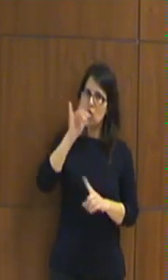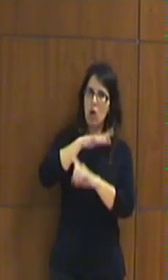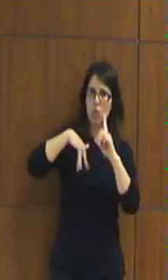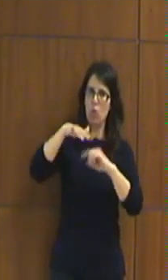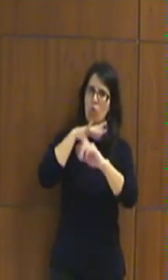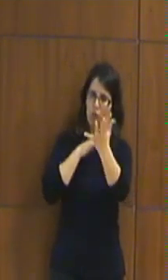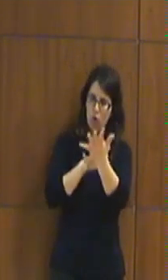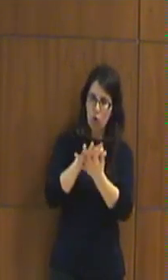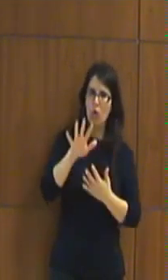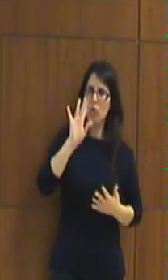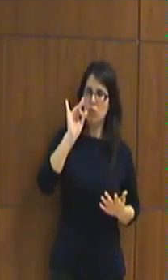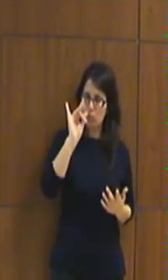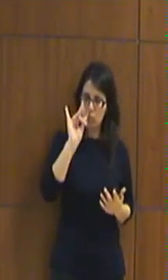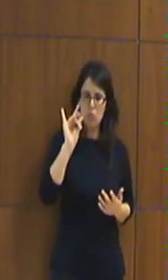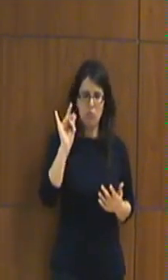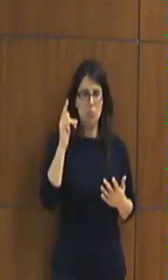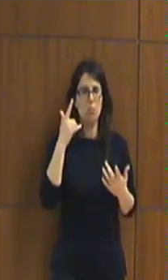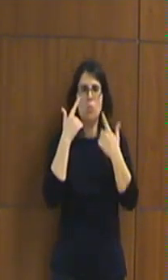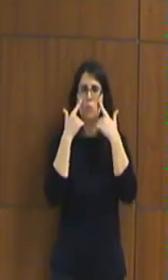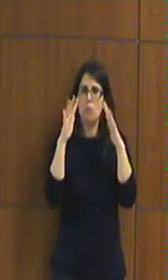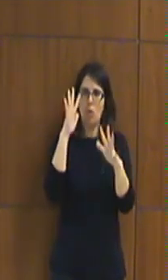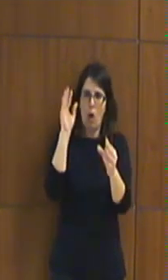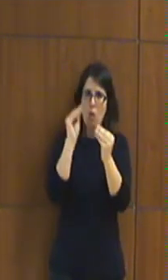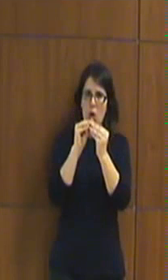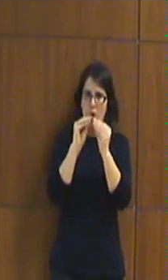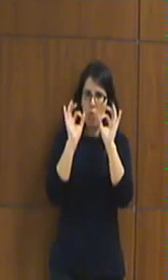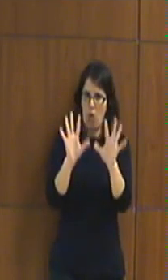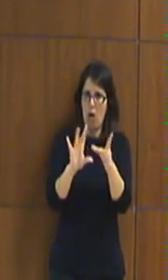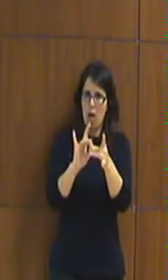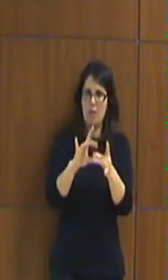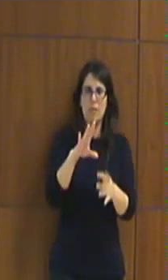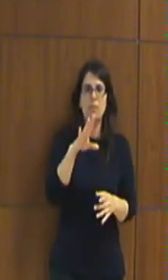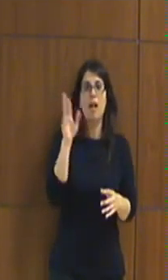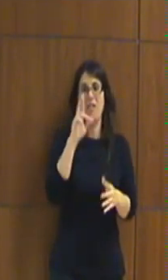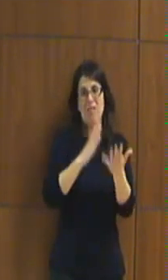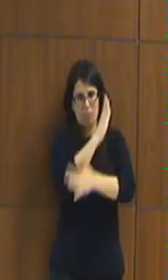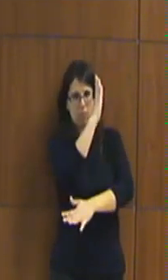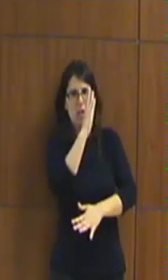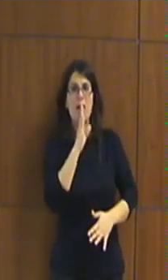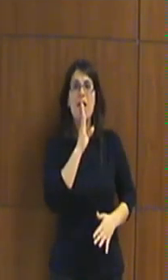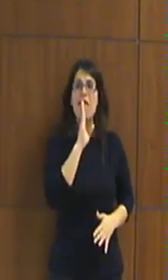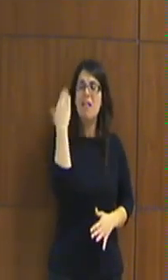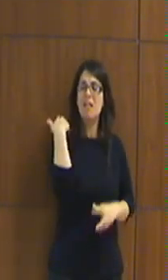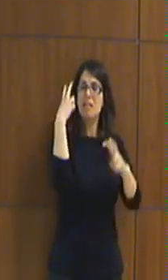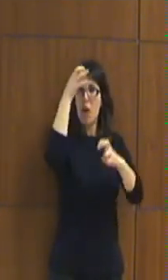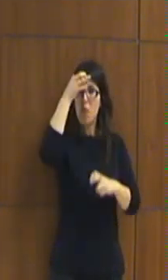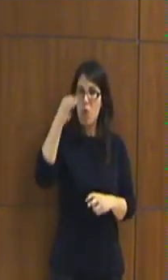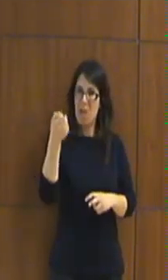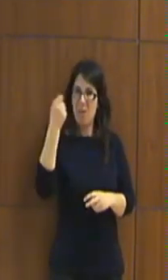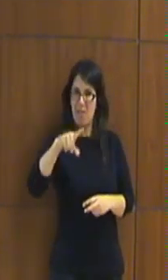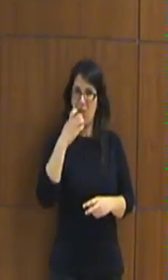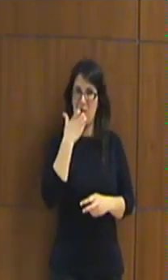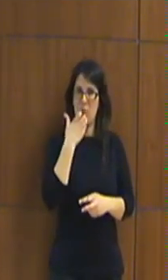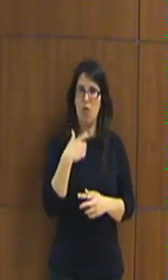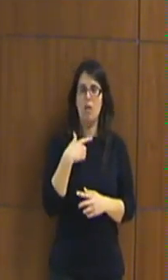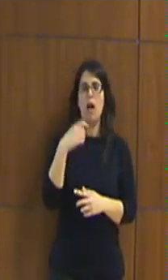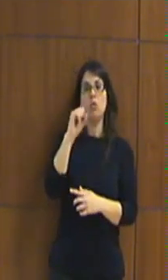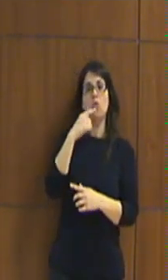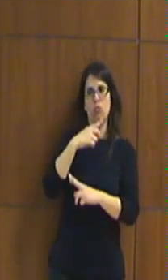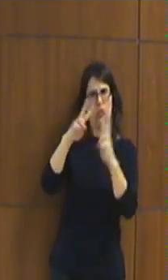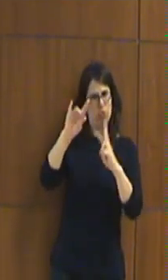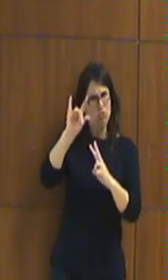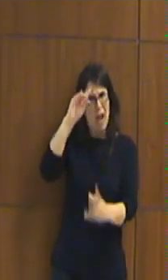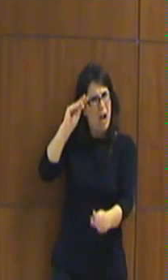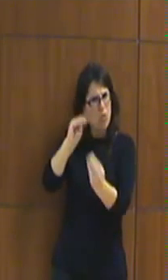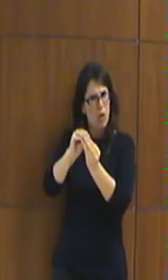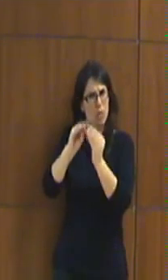no, Rafael, vamos a ver, en base estoy de Lo acuerdo mismo que el contigo. mundo rural. Hemos dicho que una persona... Sí, no, si estoy de acuerdo contigo en lo que estás diciendo. Digo que me niego